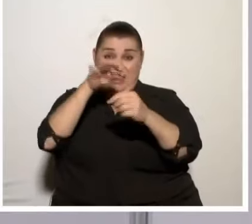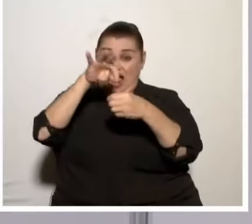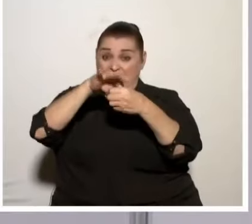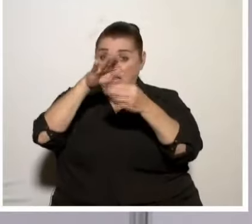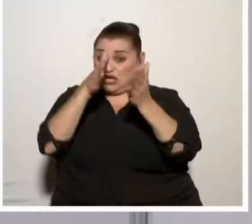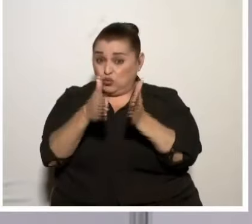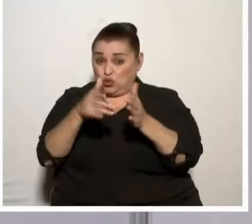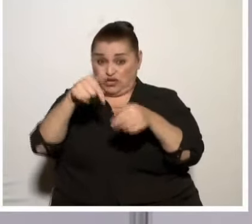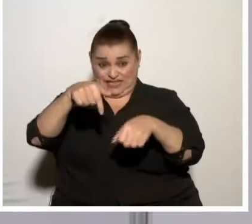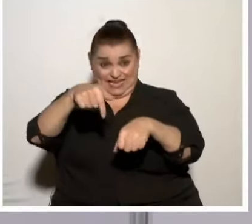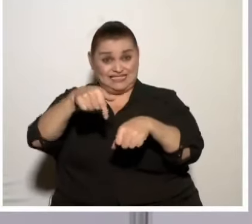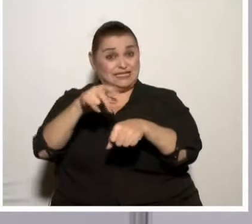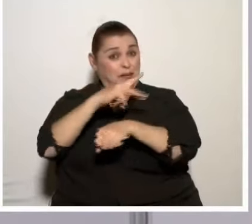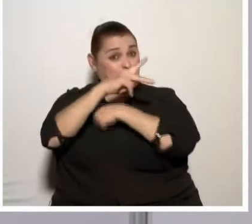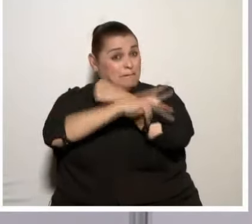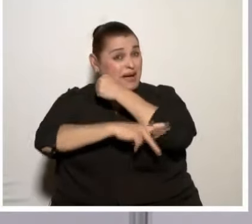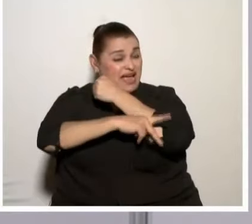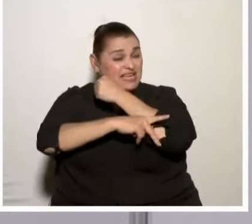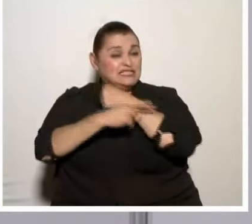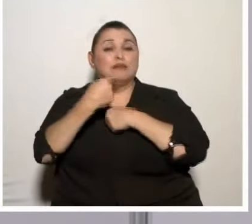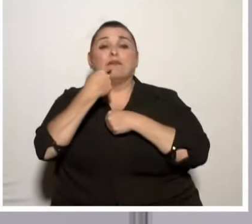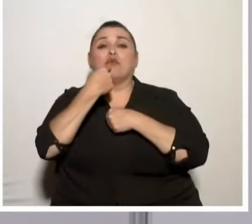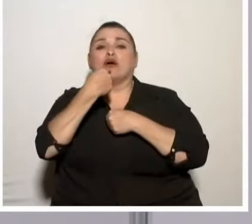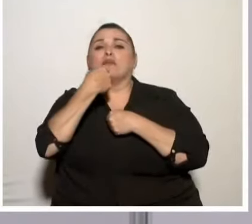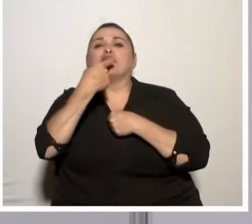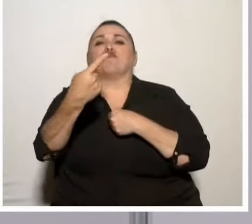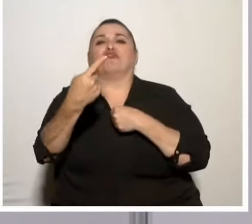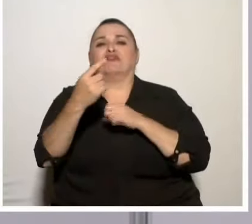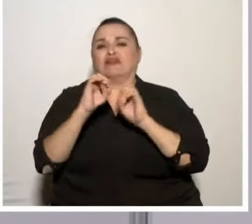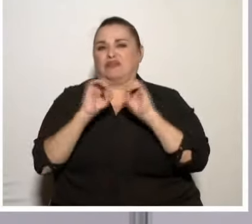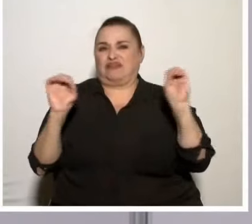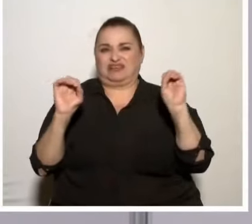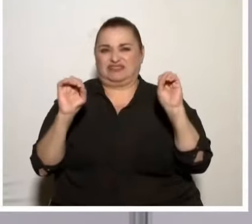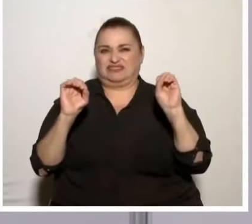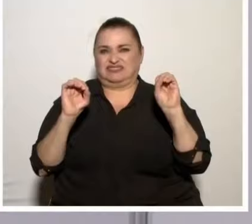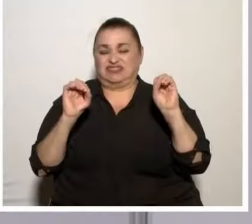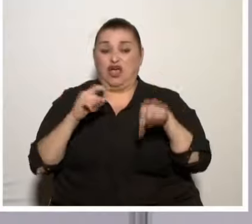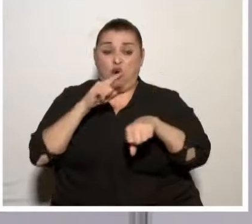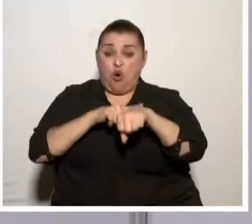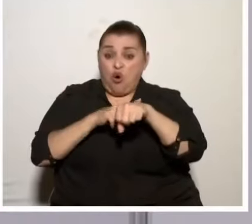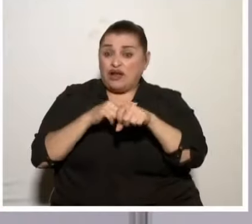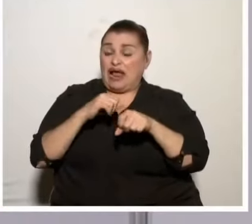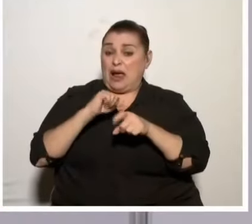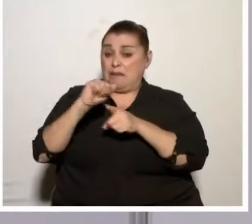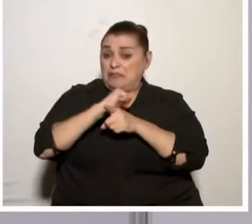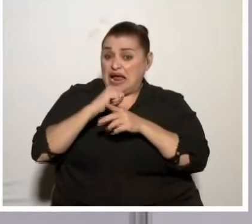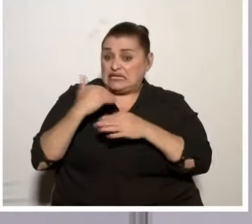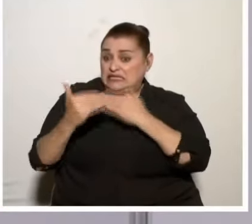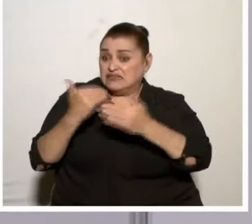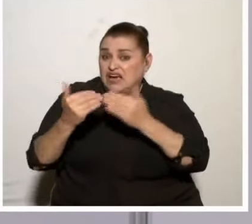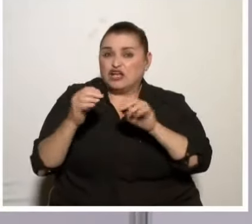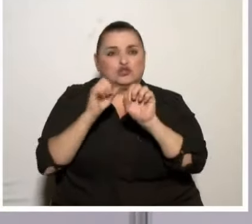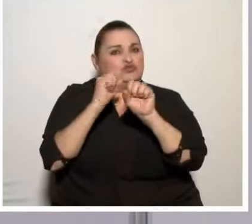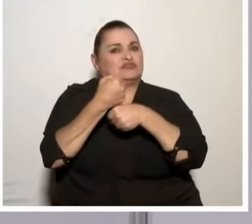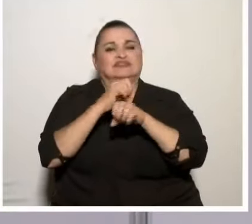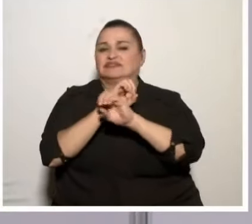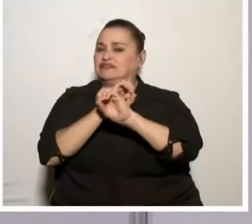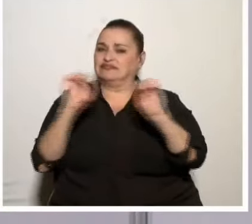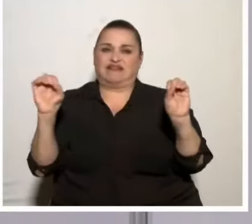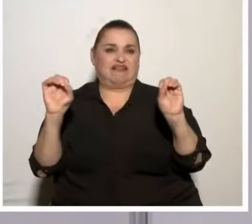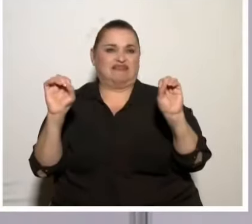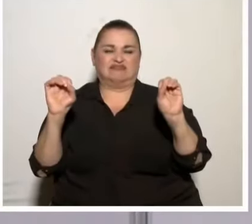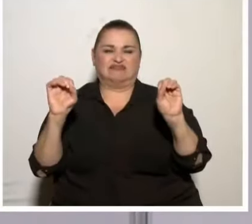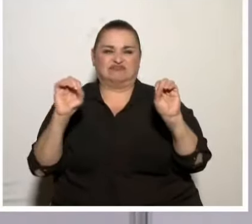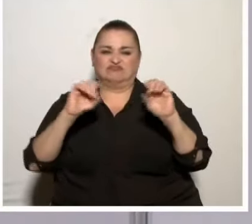agricultores en este país es de la boca para afuera. A la hora de la práctica no se hace absolutamente nada,